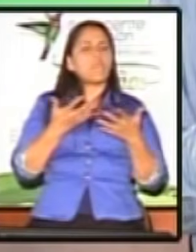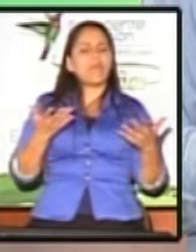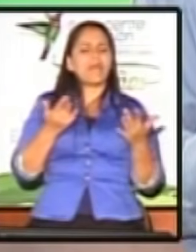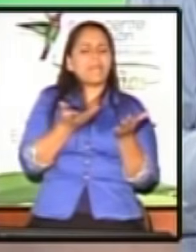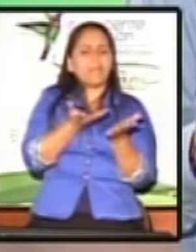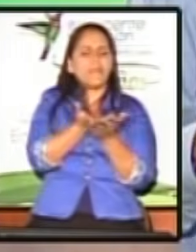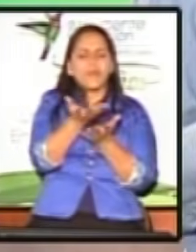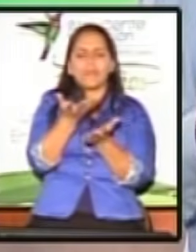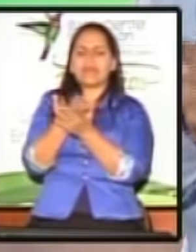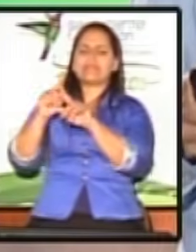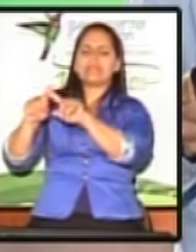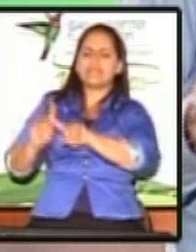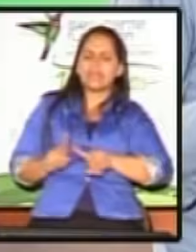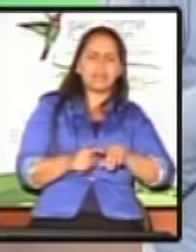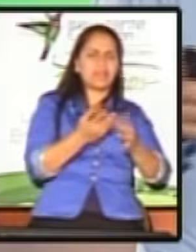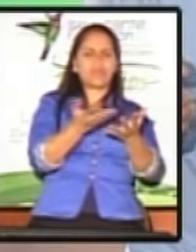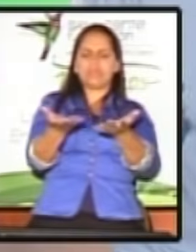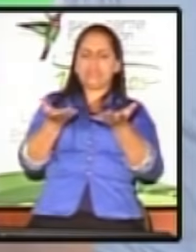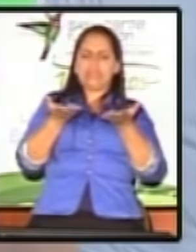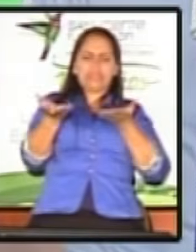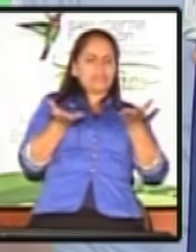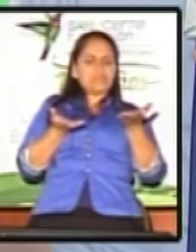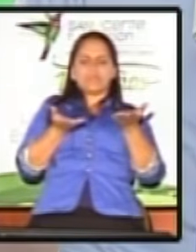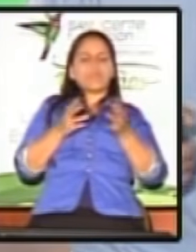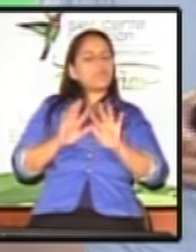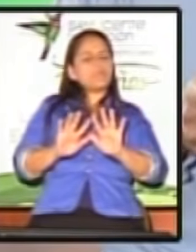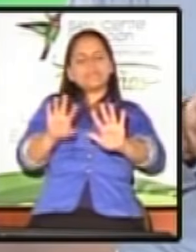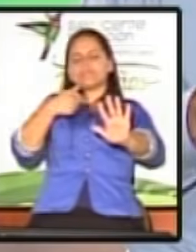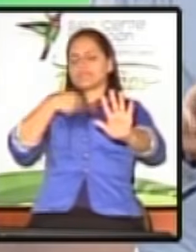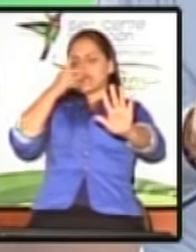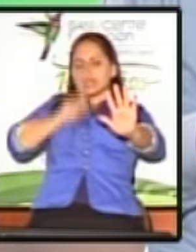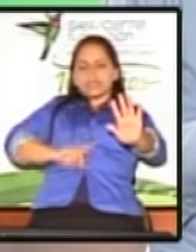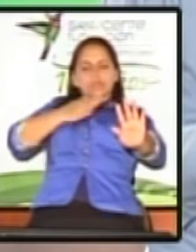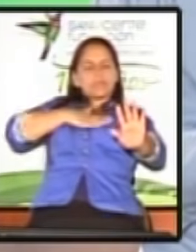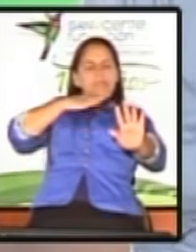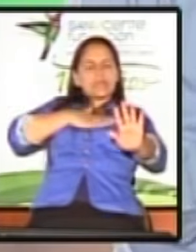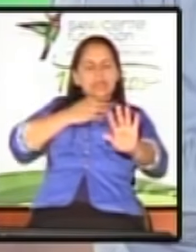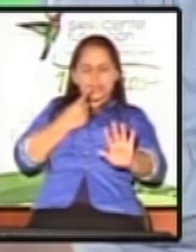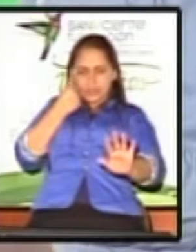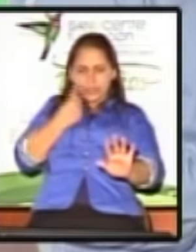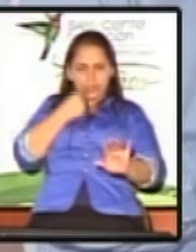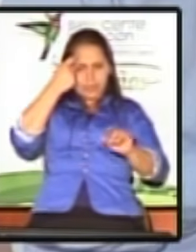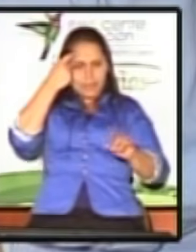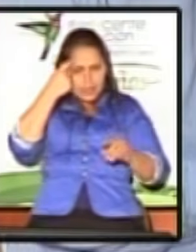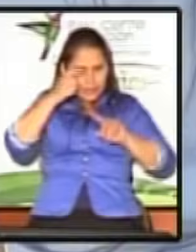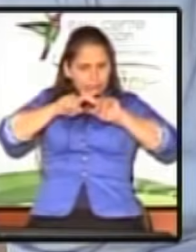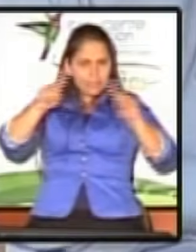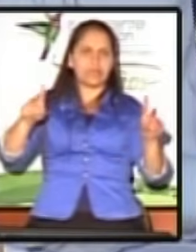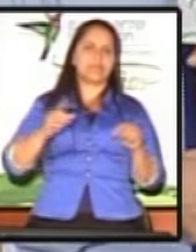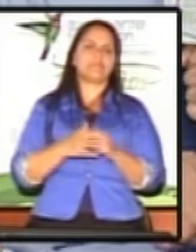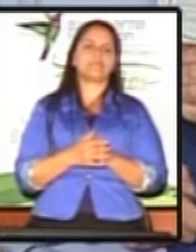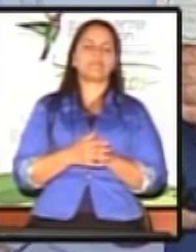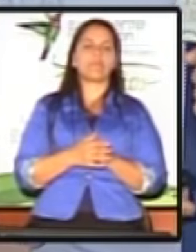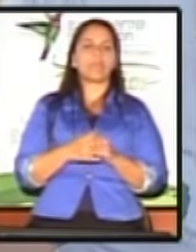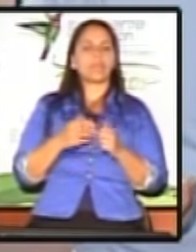propuestas, pero es un camino de ese paciente que tiene una enfermedad única porque está en una persona que es única, que tiene un